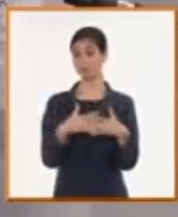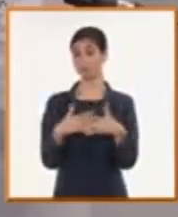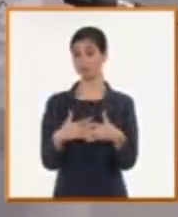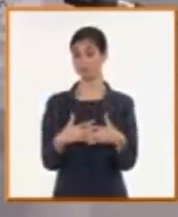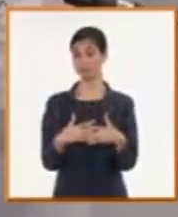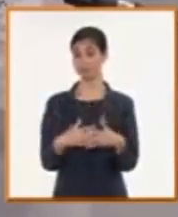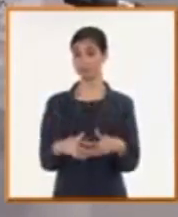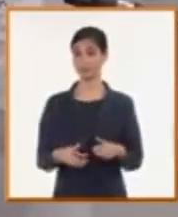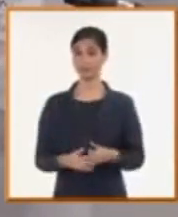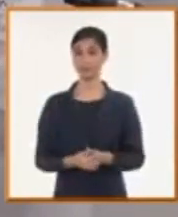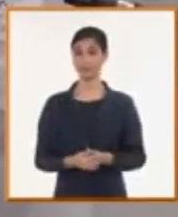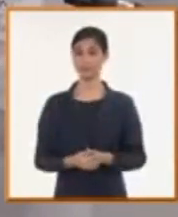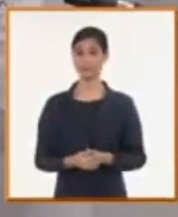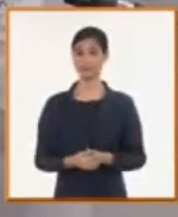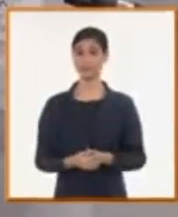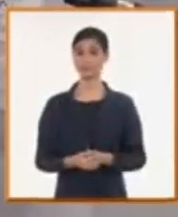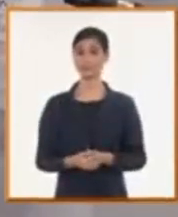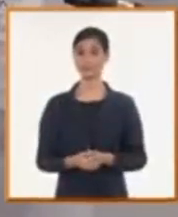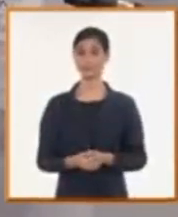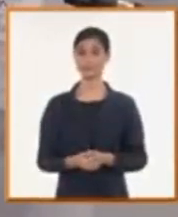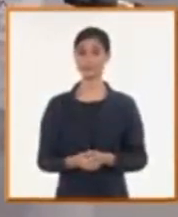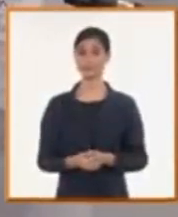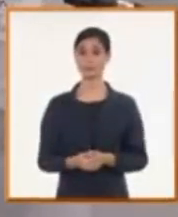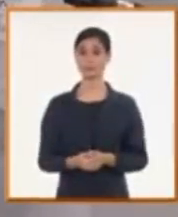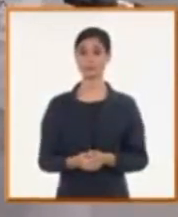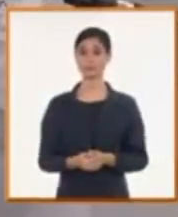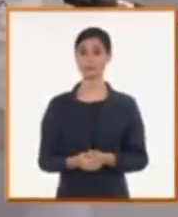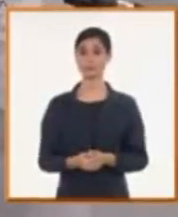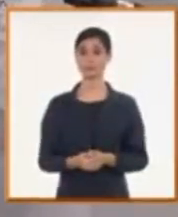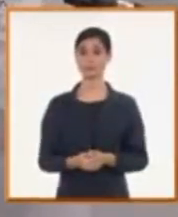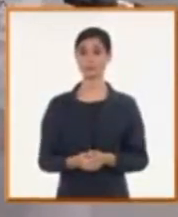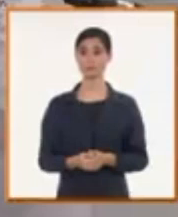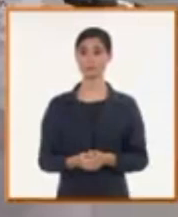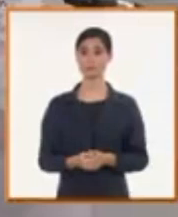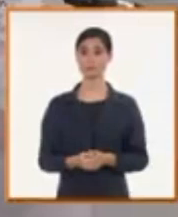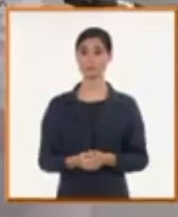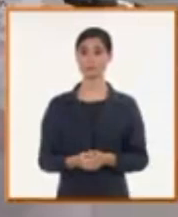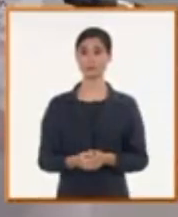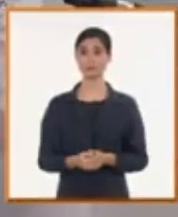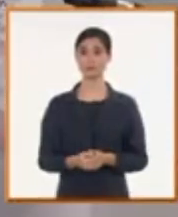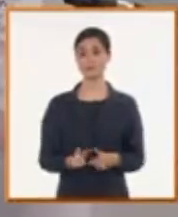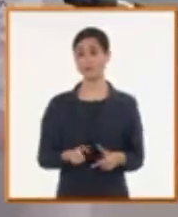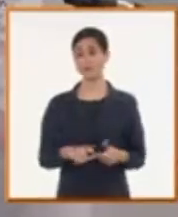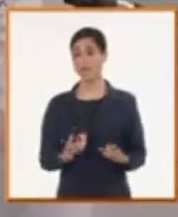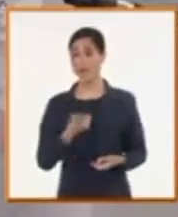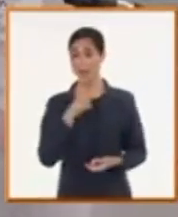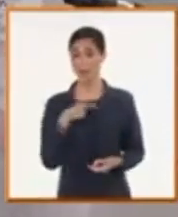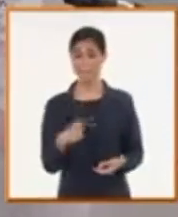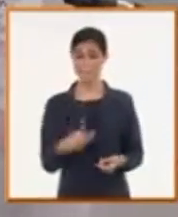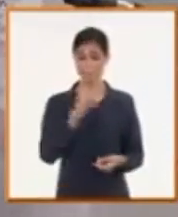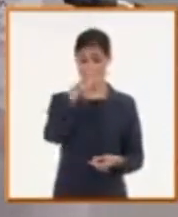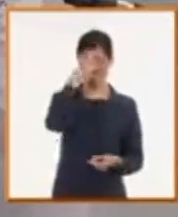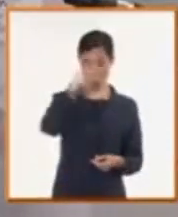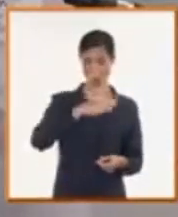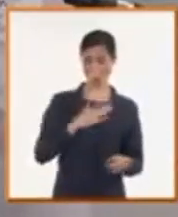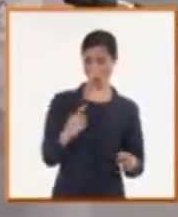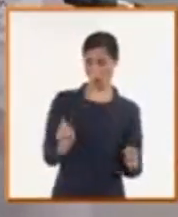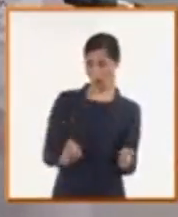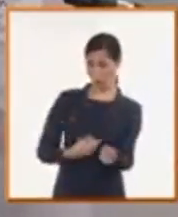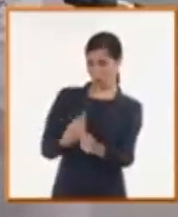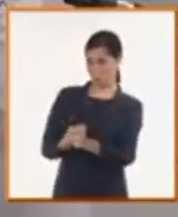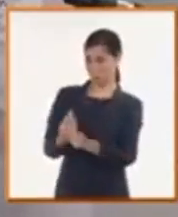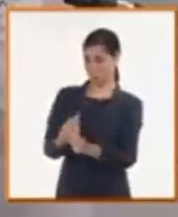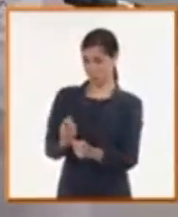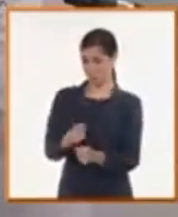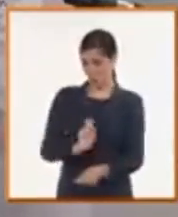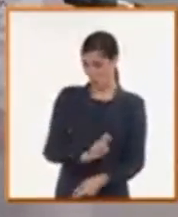y a mí me gusta, como tú siempre das el enfoque, no es una pelea que dio Cuba por África, es una pelea donde se unieron